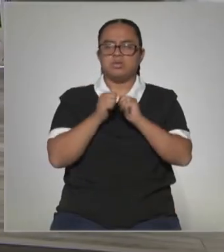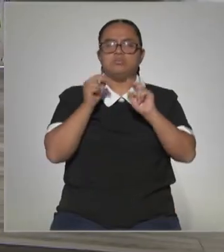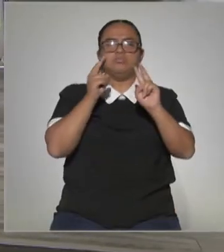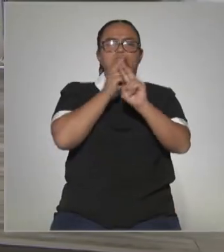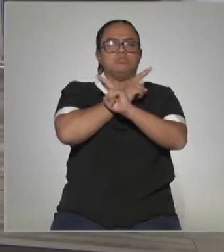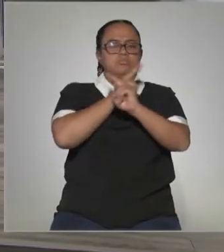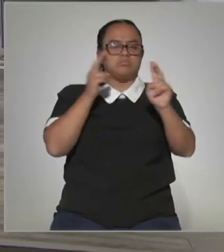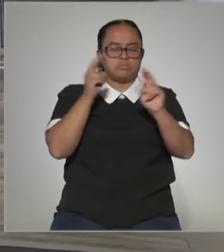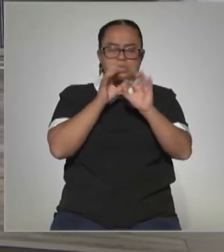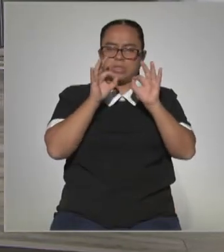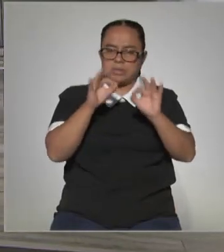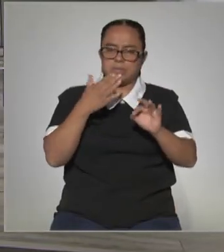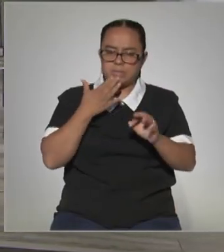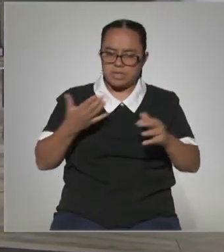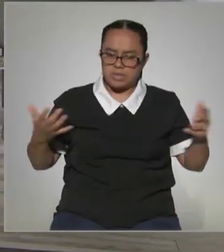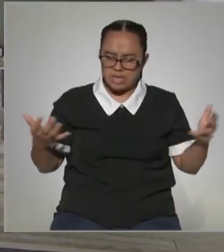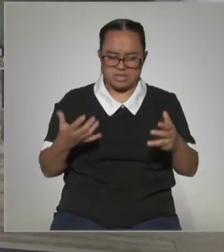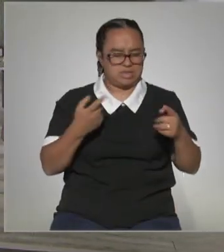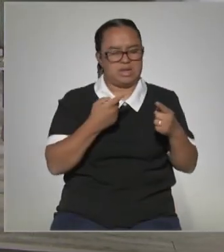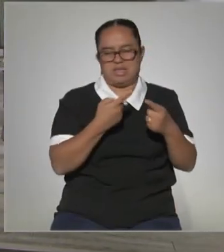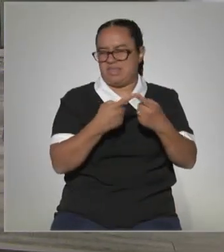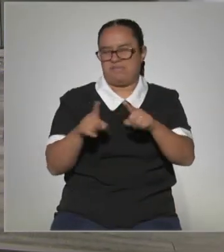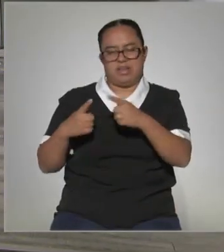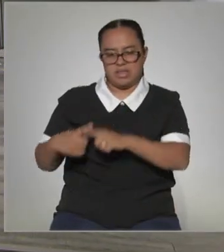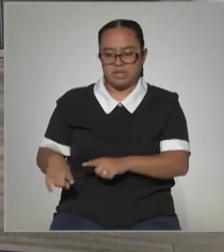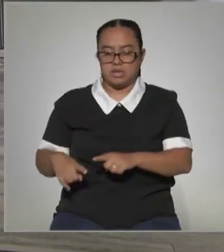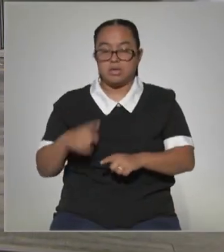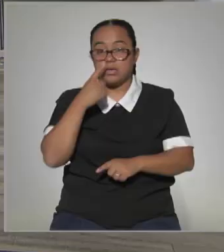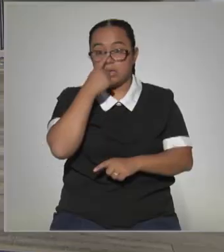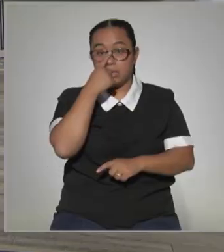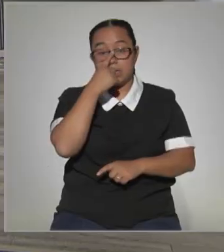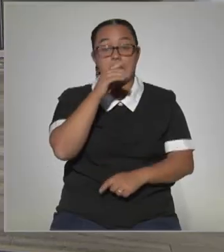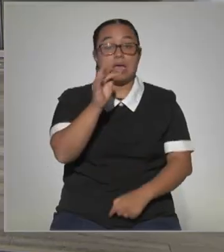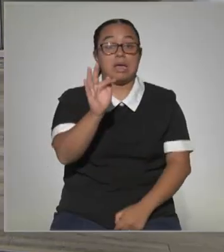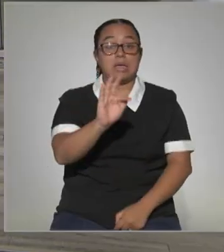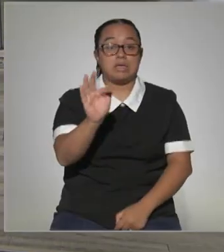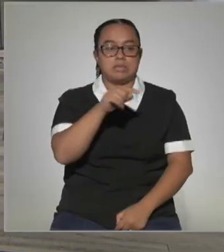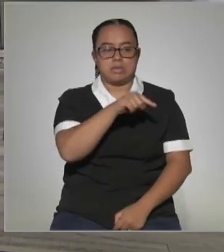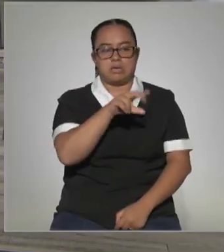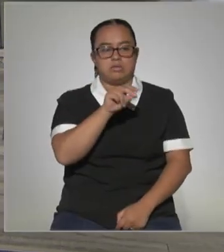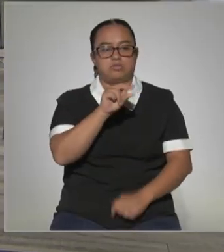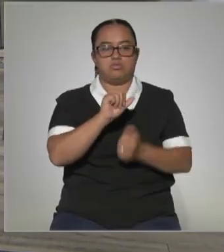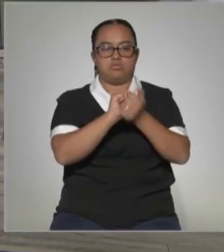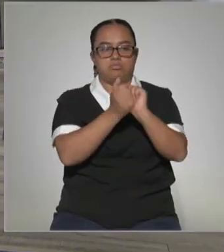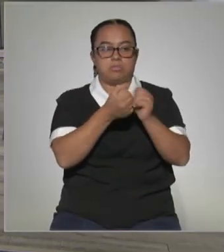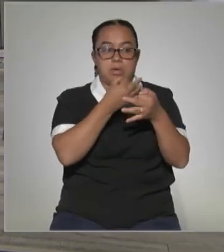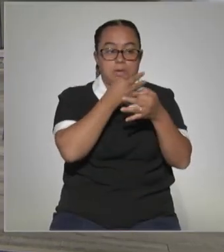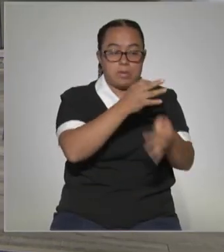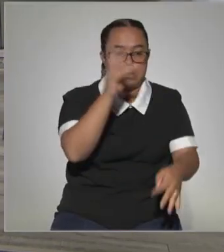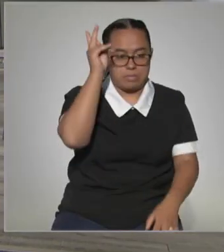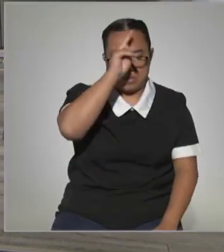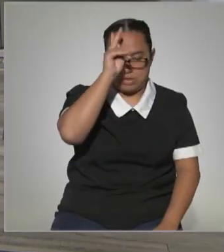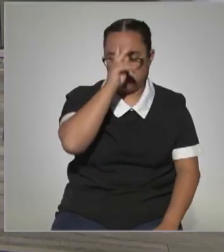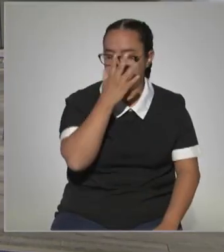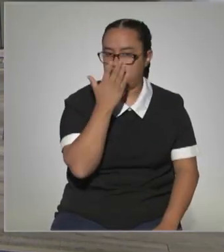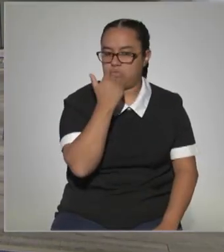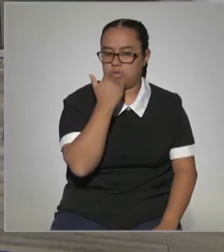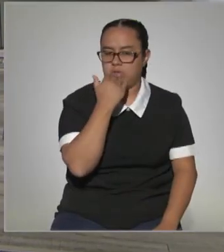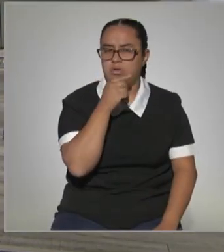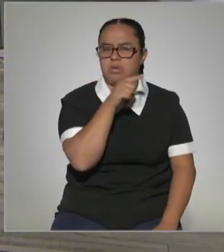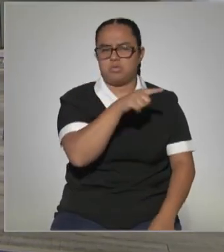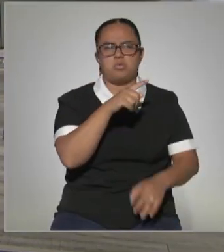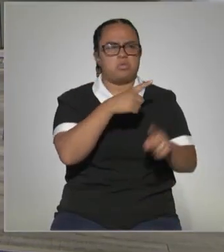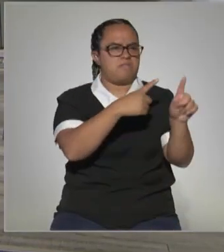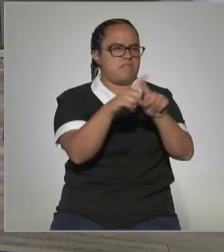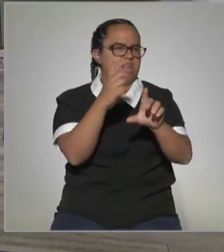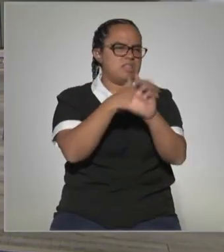respiración centrada, etcétera, etcétera, etcétera, lo más probable es que no desarrolle adicciones, ¿no? Y que disfrute todo,